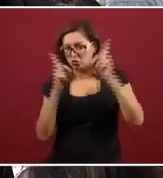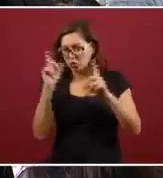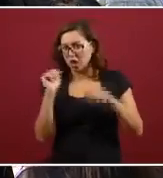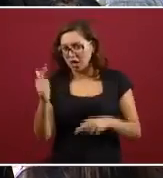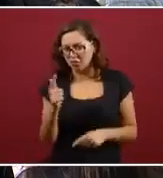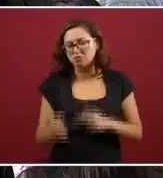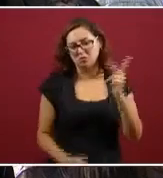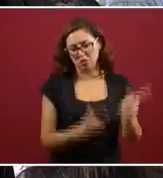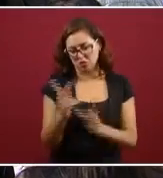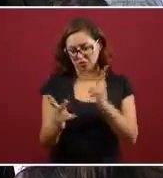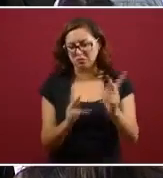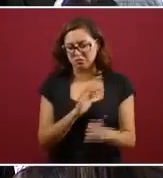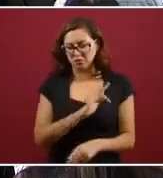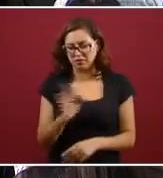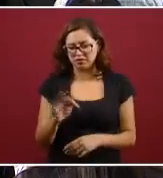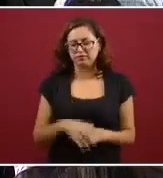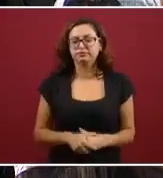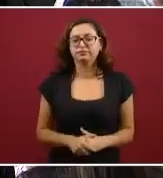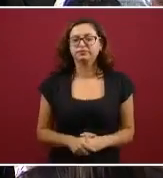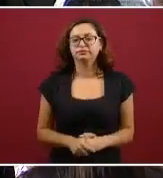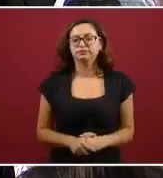hubiese.